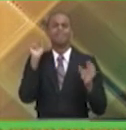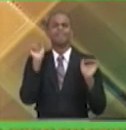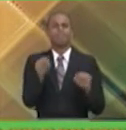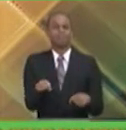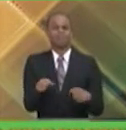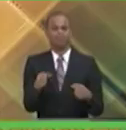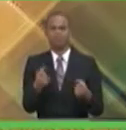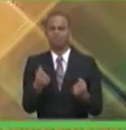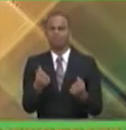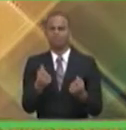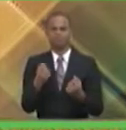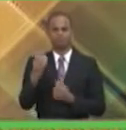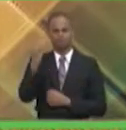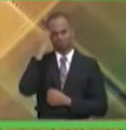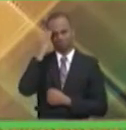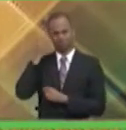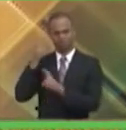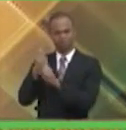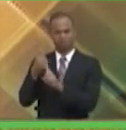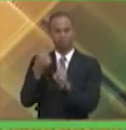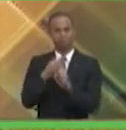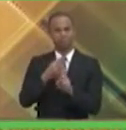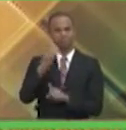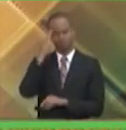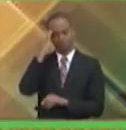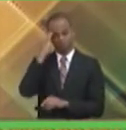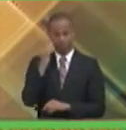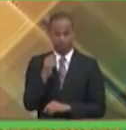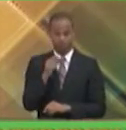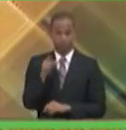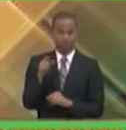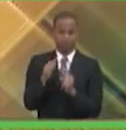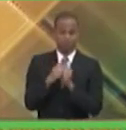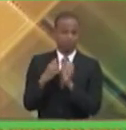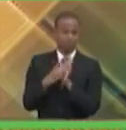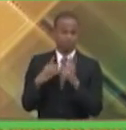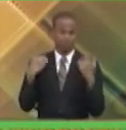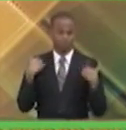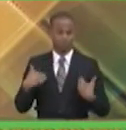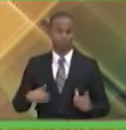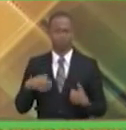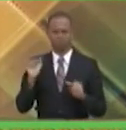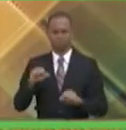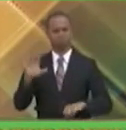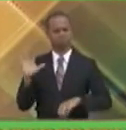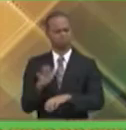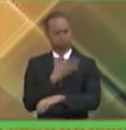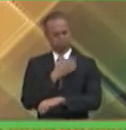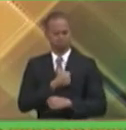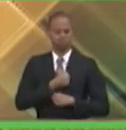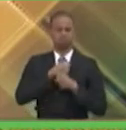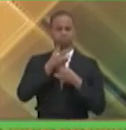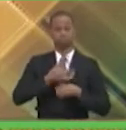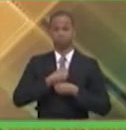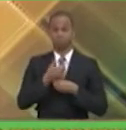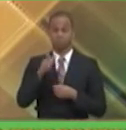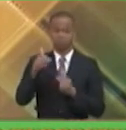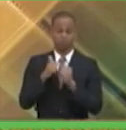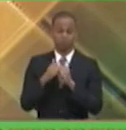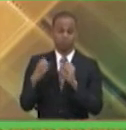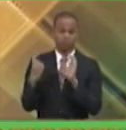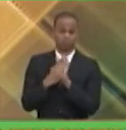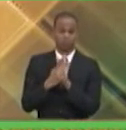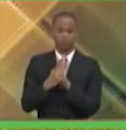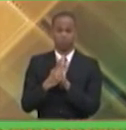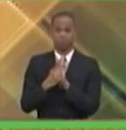puedan conocerse a sí mismo. Es decir, el que tiene discapacidad físico-motora puede cantar, ¿por qué no? El que tiene